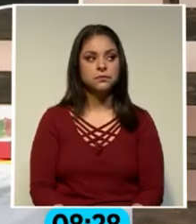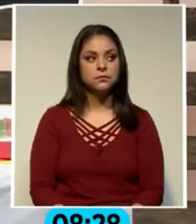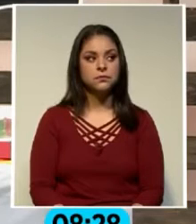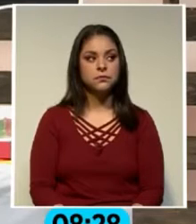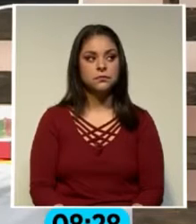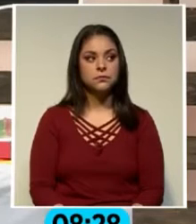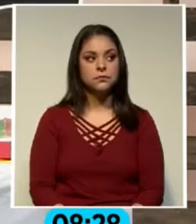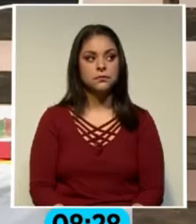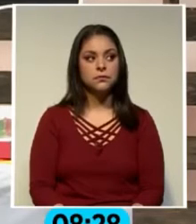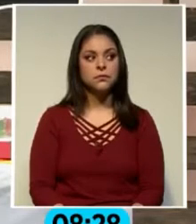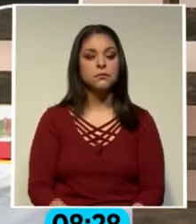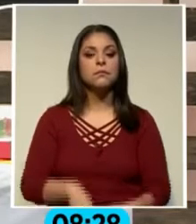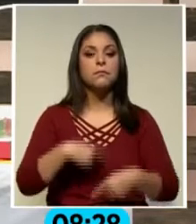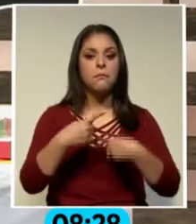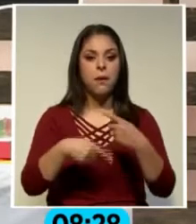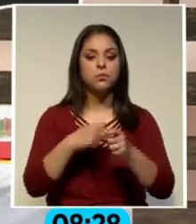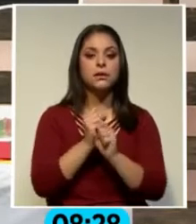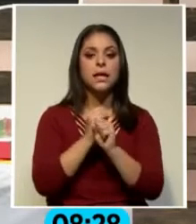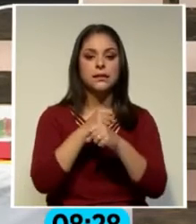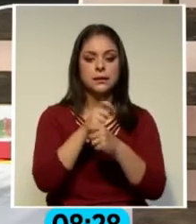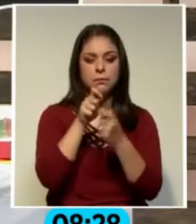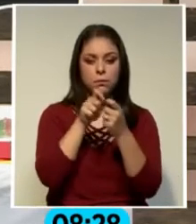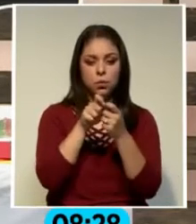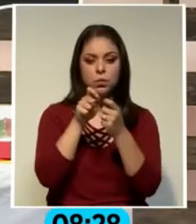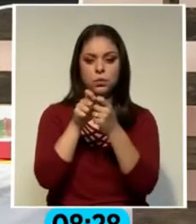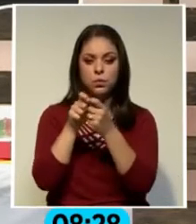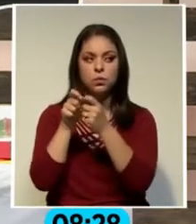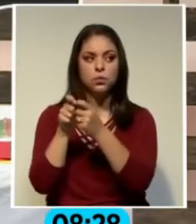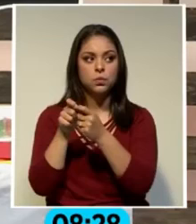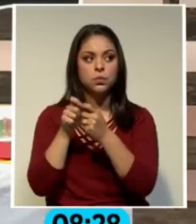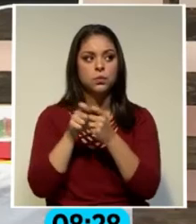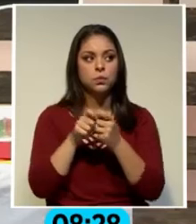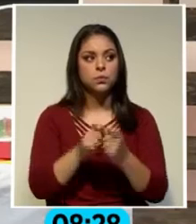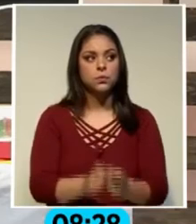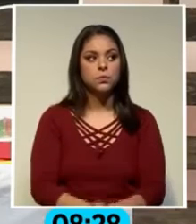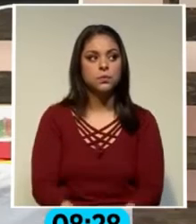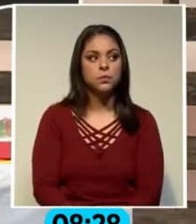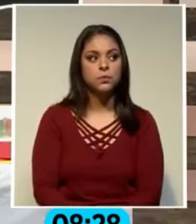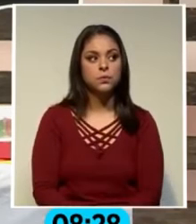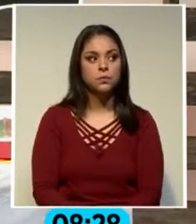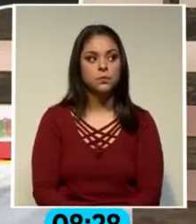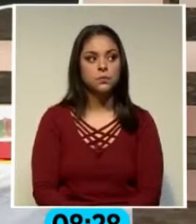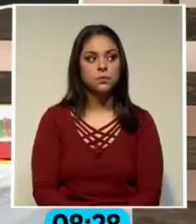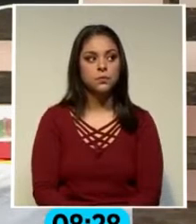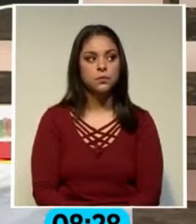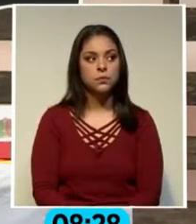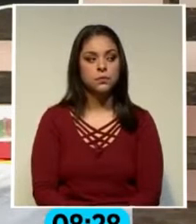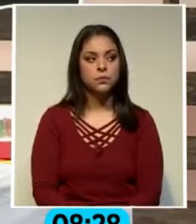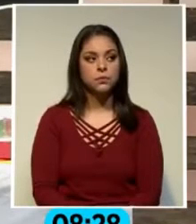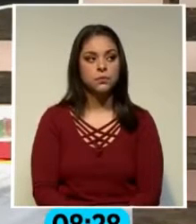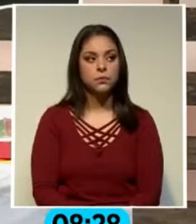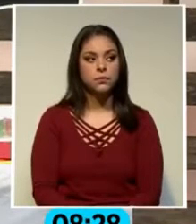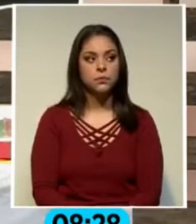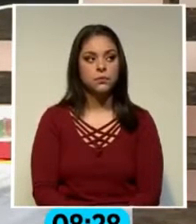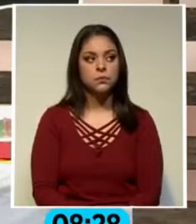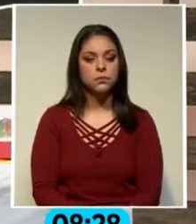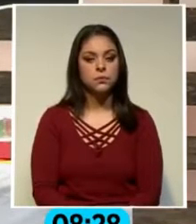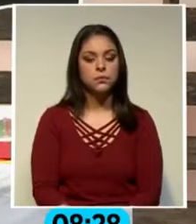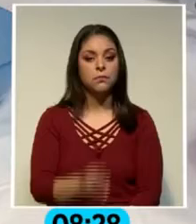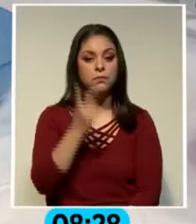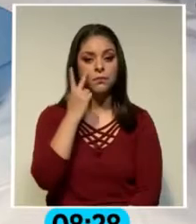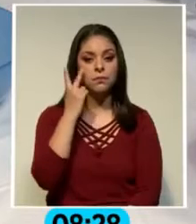Tengo que ir haciendo puntitos. Voy a hacer esta para ir haciéndole puntitos. Okay. Aquí yo voy haciéndole puntitos. Aquí miren